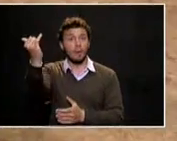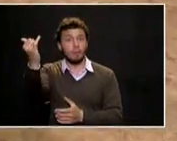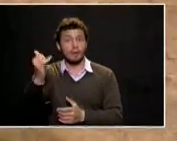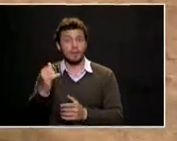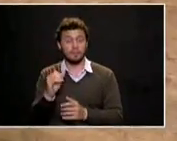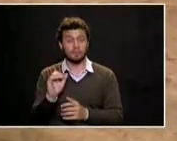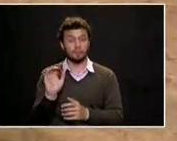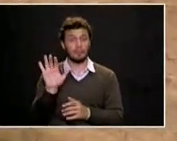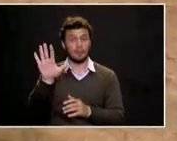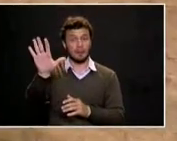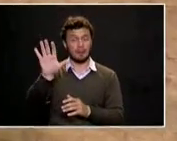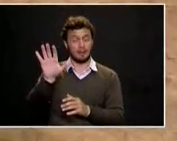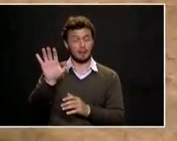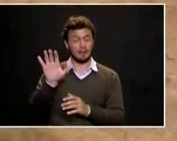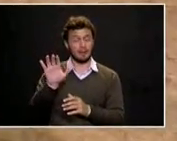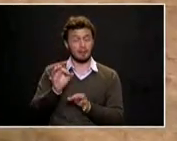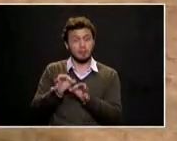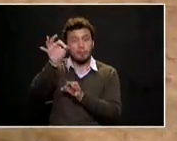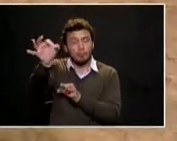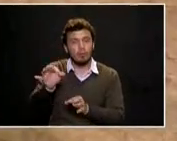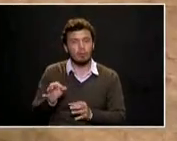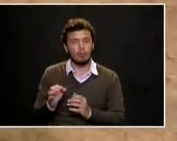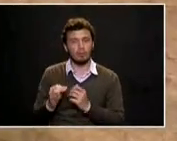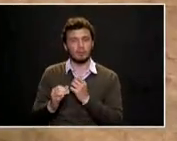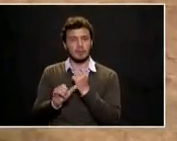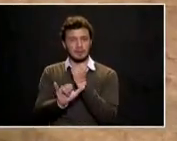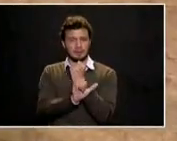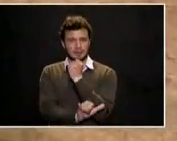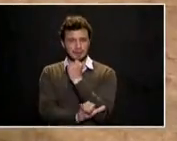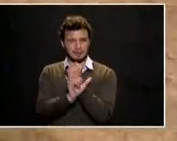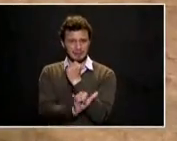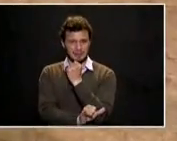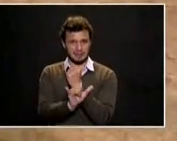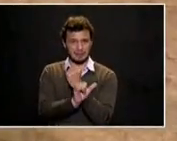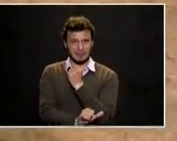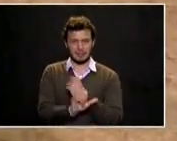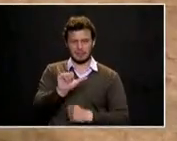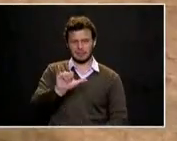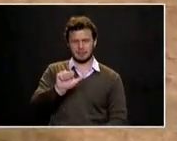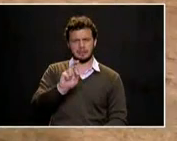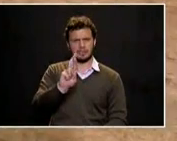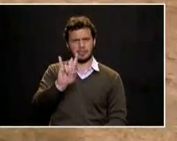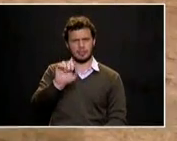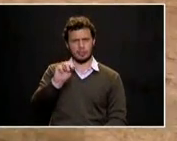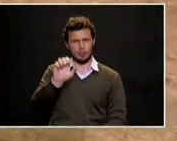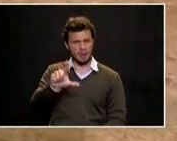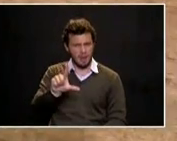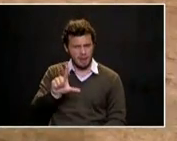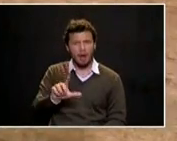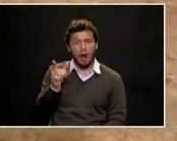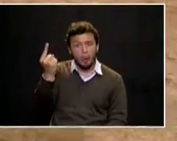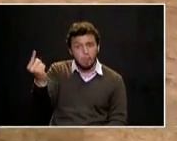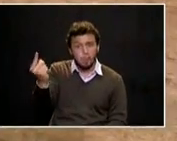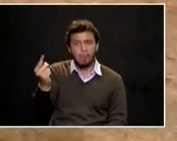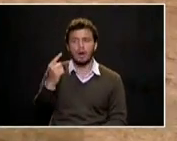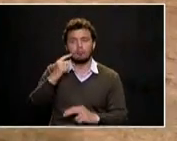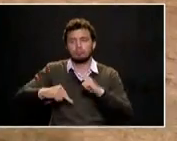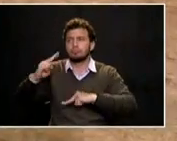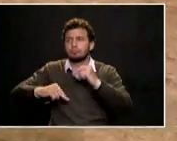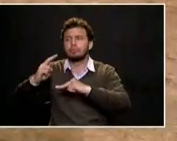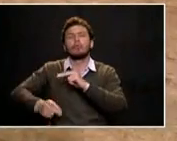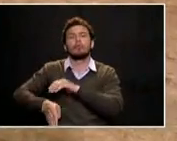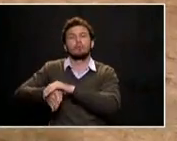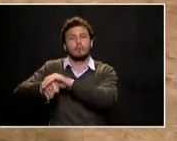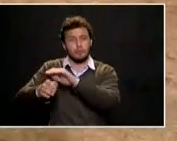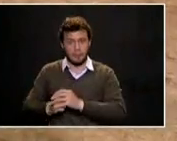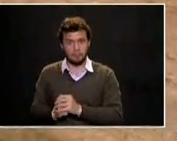gente con su trabajo empiece también a transformarse, a reintegrarse a la sociedad. Vamos a construir la cárcel de sindicados para que no